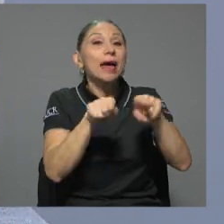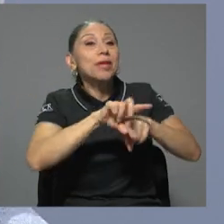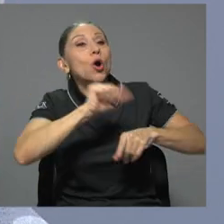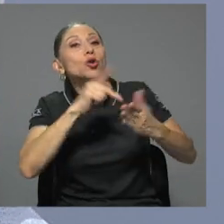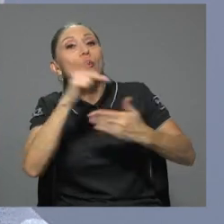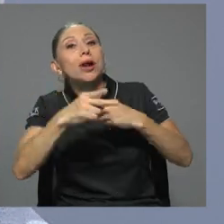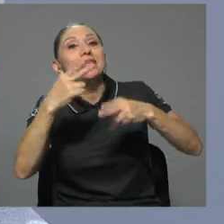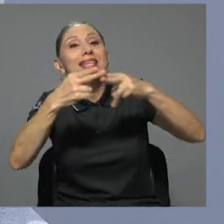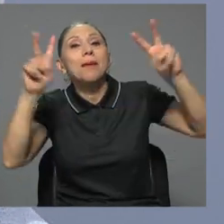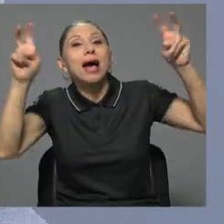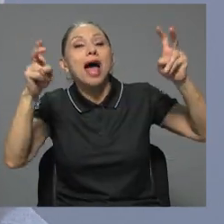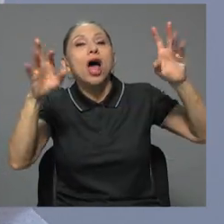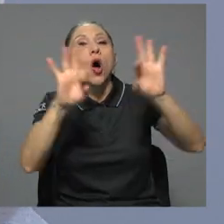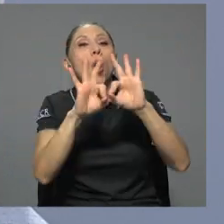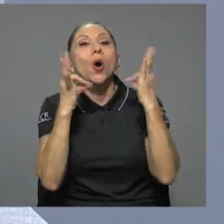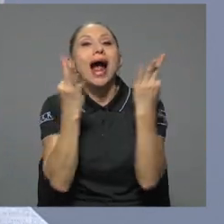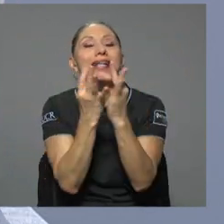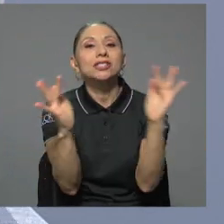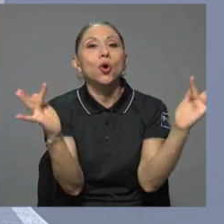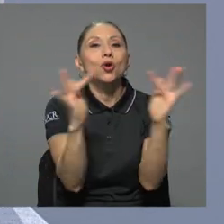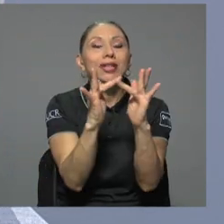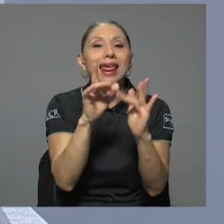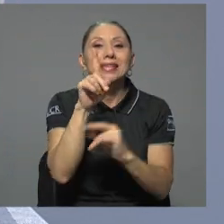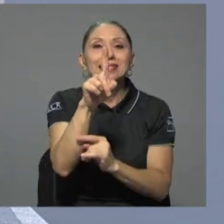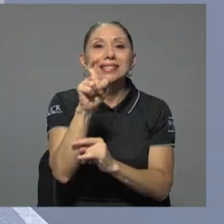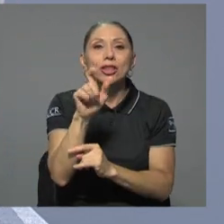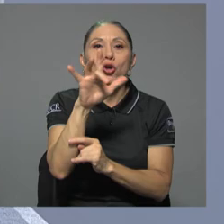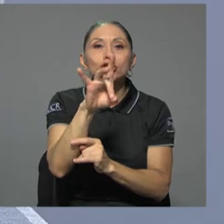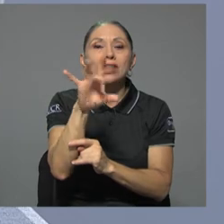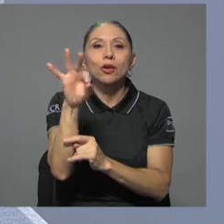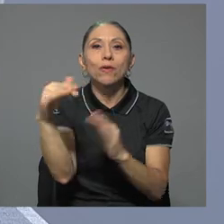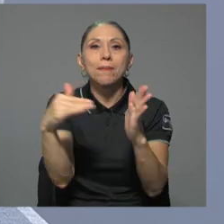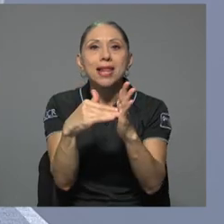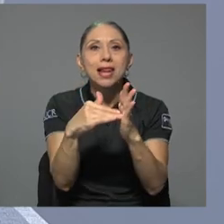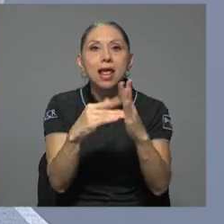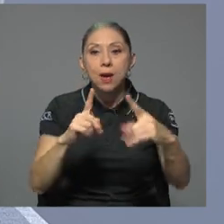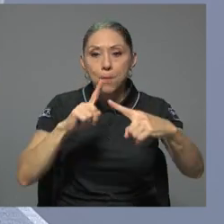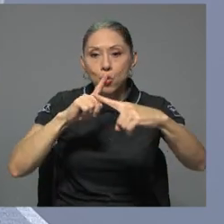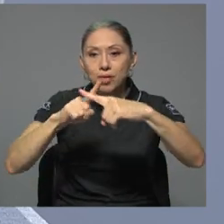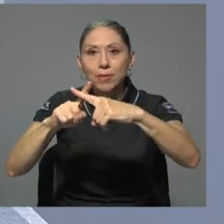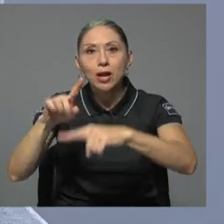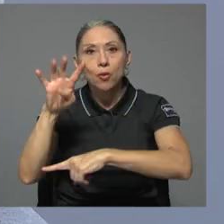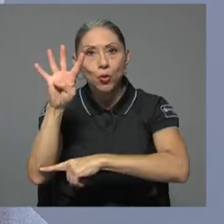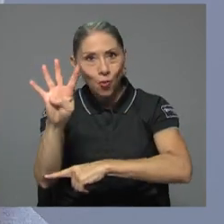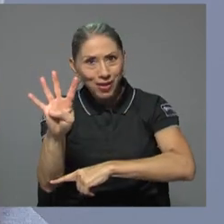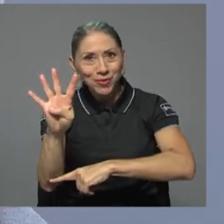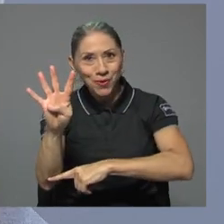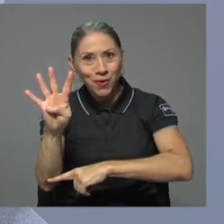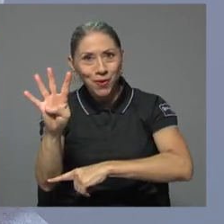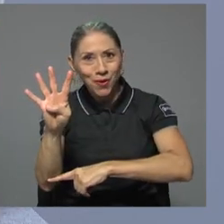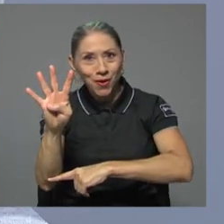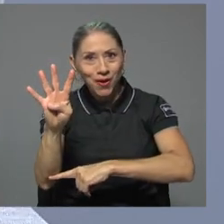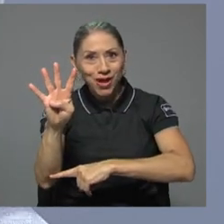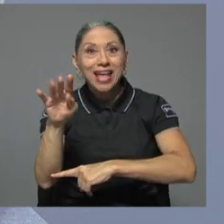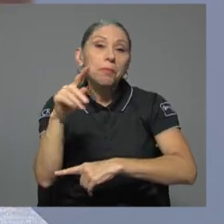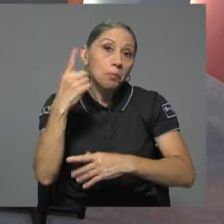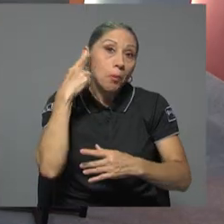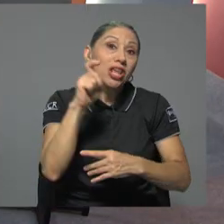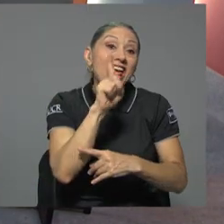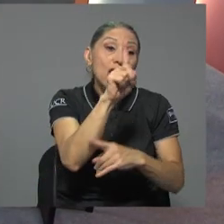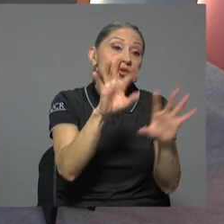189 mil hogares conectados multiplíquenlo por 4 que son las familias o sea el núcleo familiar